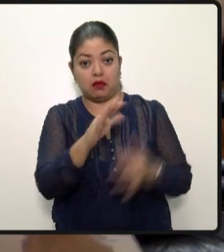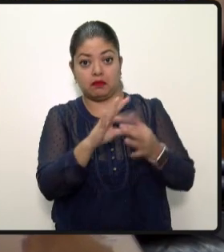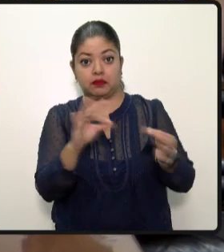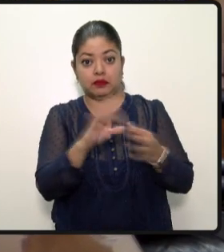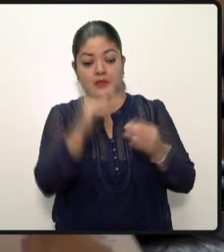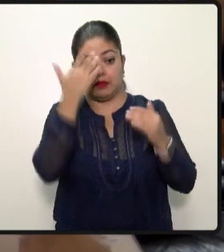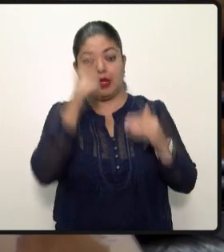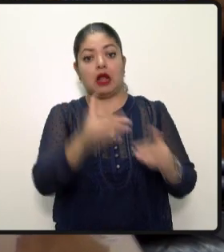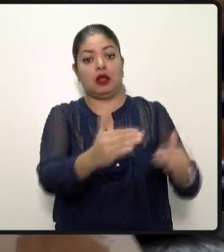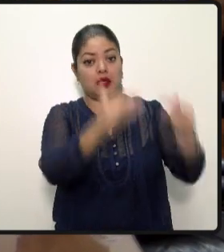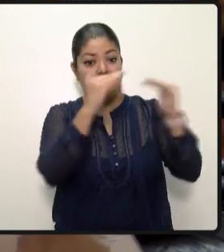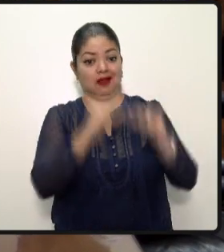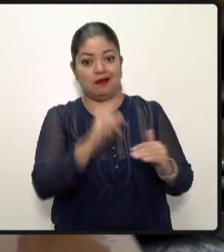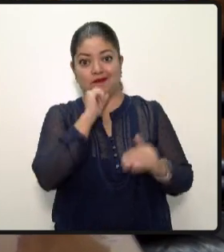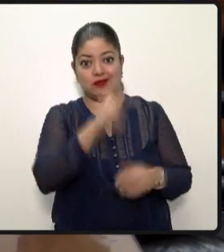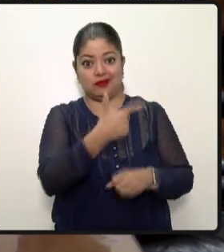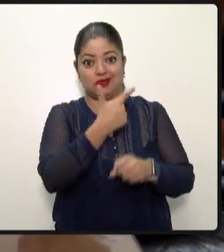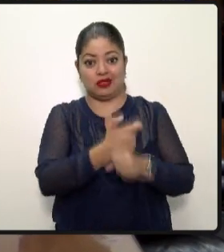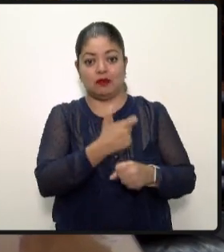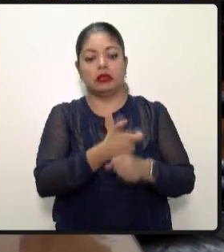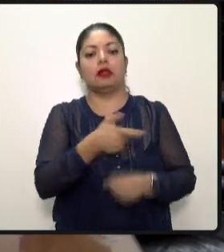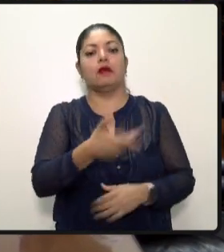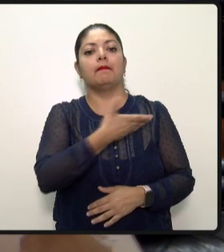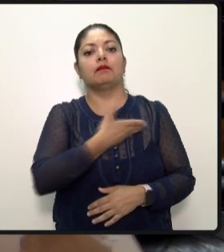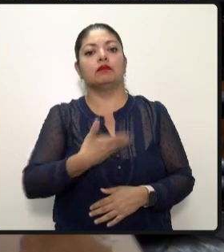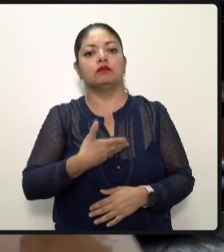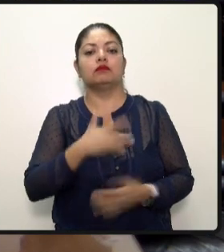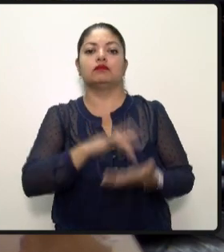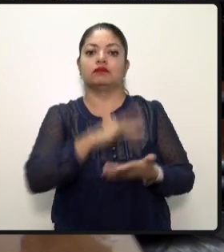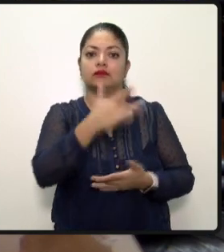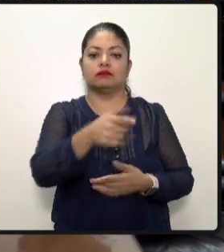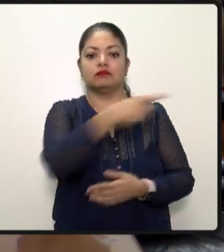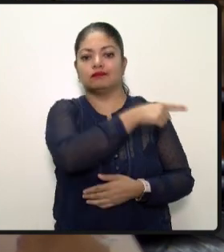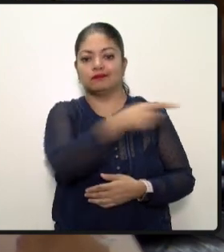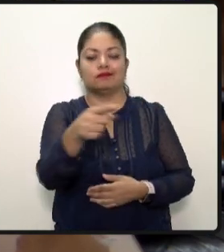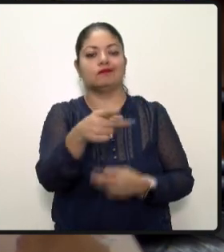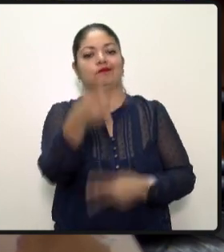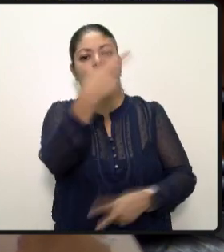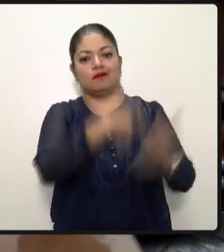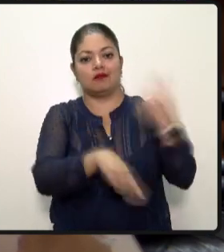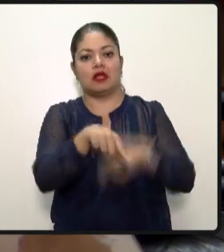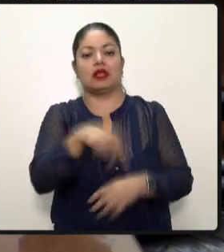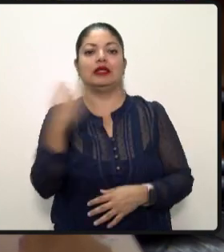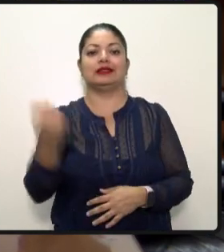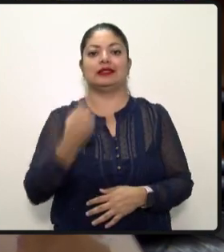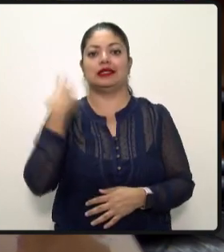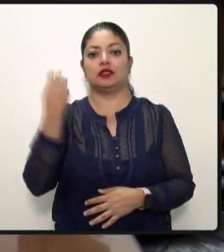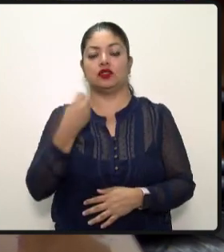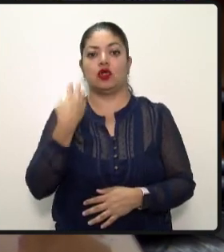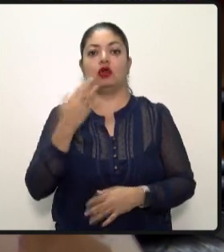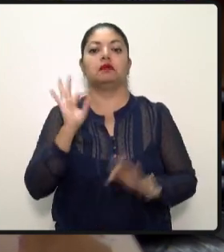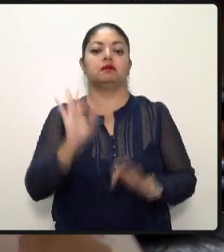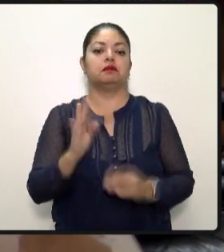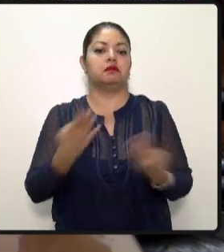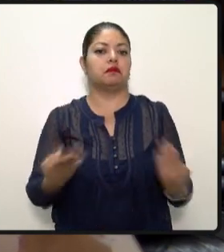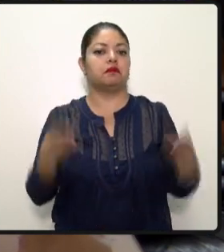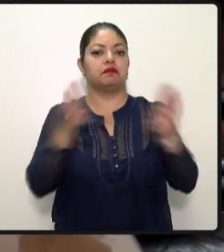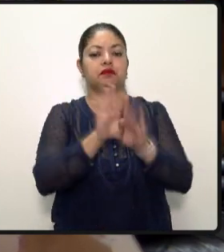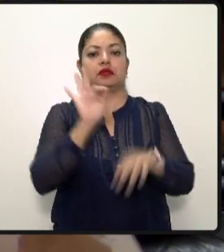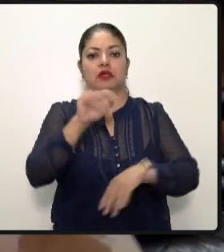el séptimo punto del orden del día, esta presidencia les agradece el que nos hayan honrado con su presencia a esta sesión y se da por concluida siendo